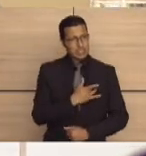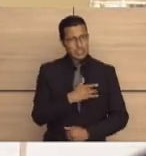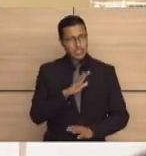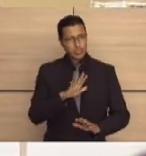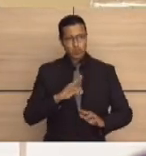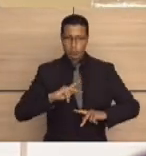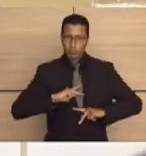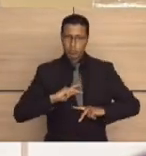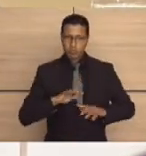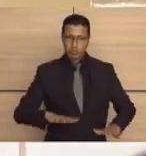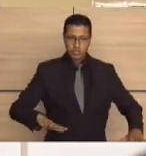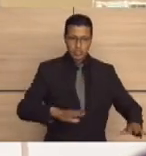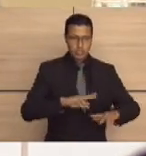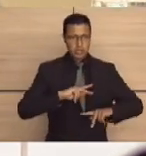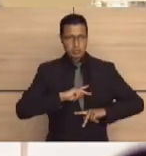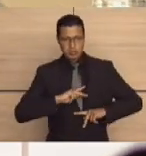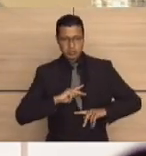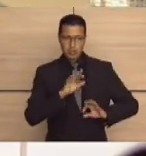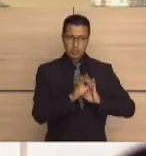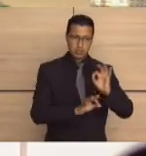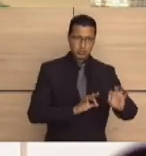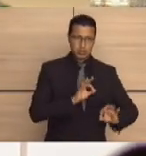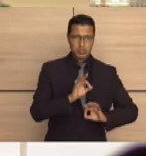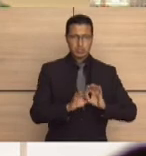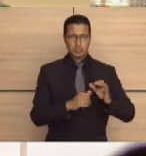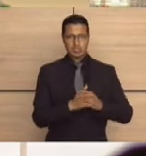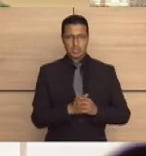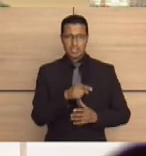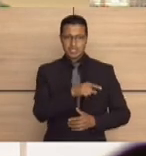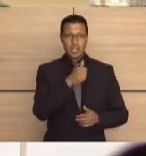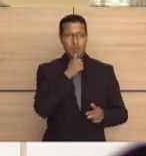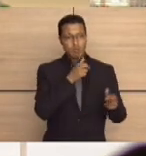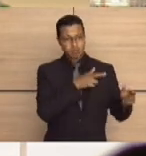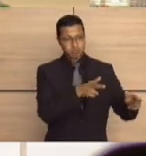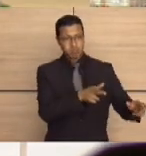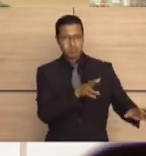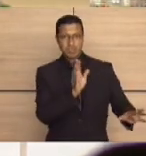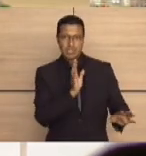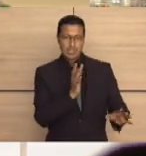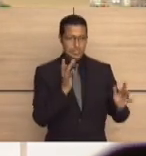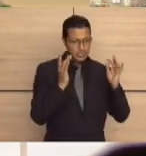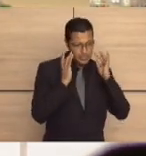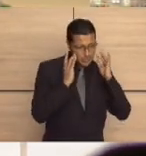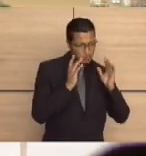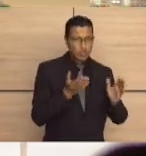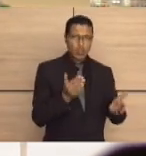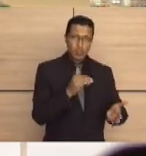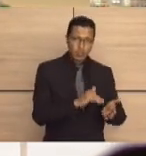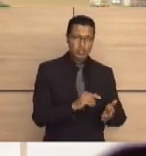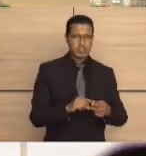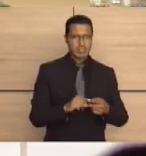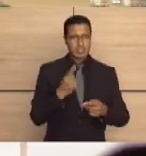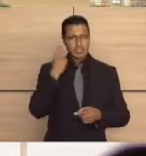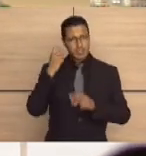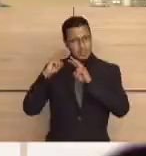de pertenencia y de identidad que Inés menciona. Creo que hay que recuperarlo, creo que hay que conocer más la historia que hemos tenido en nuestro